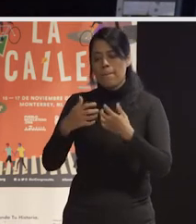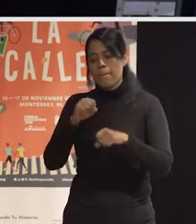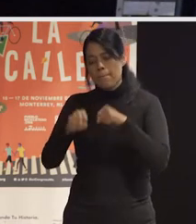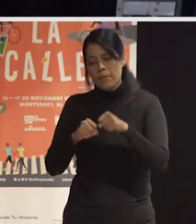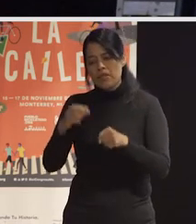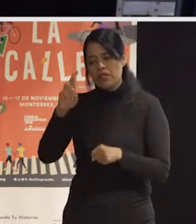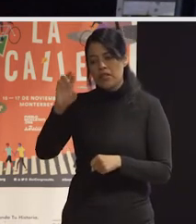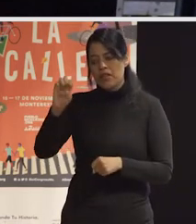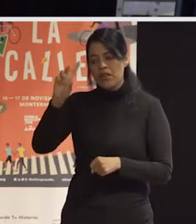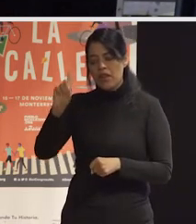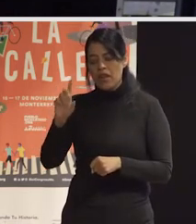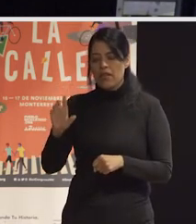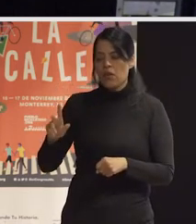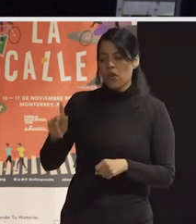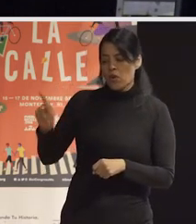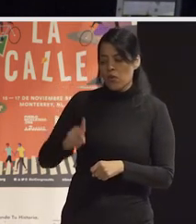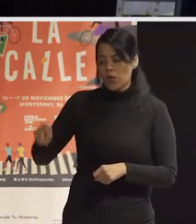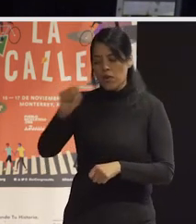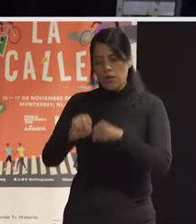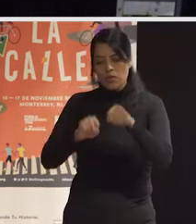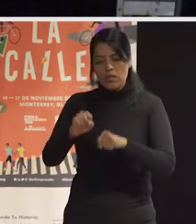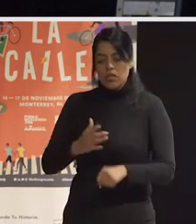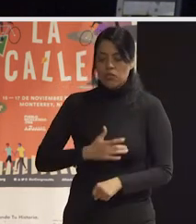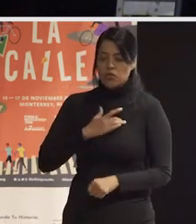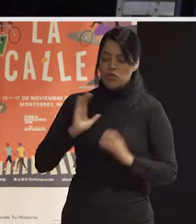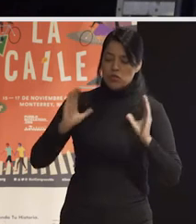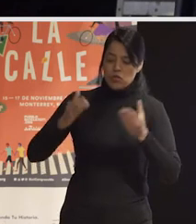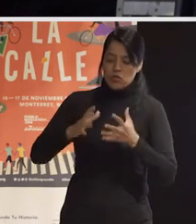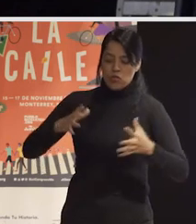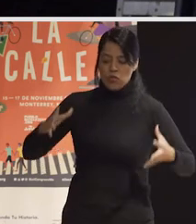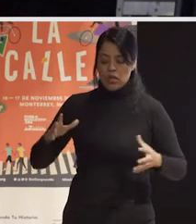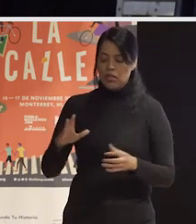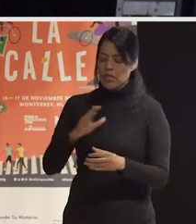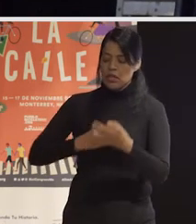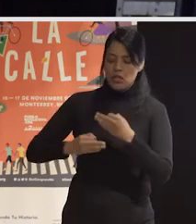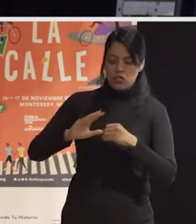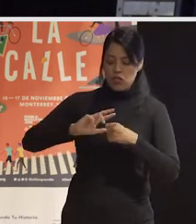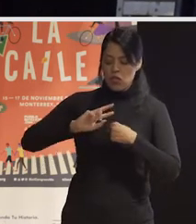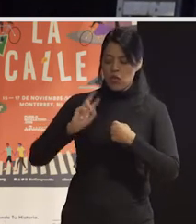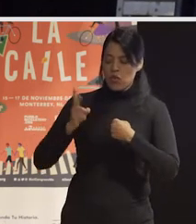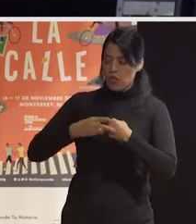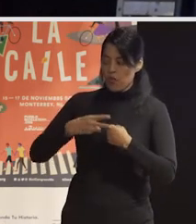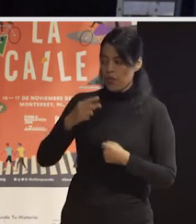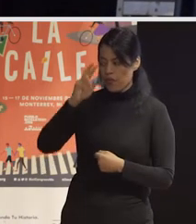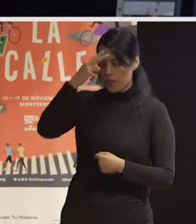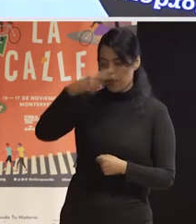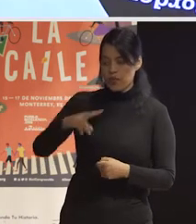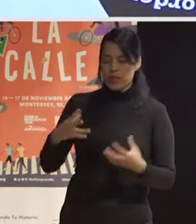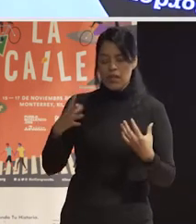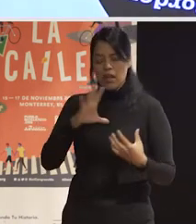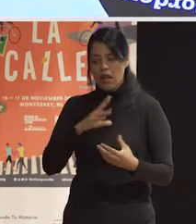y todos los integrantes sentimos como parte de una comunidad muy grande por todo méxico no que aparte que incluyen muchos grupos